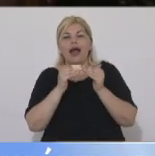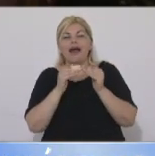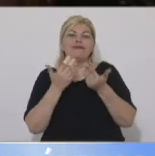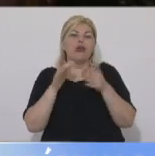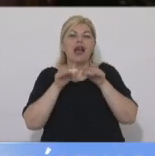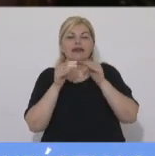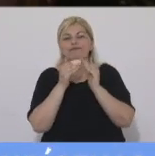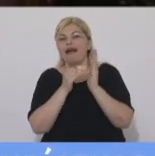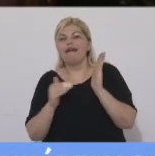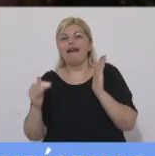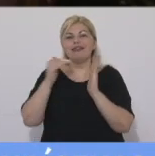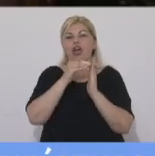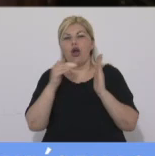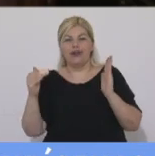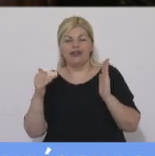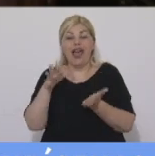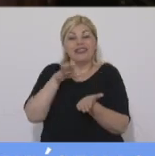en la República Argentina